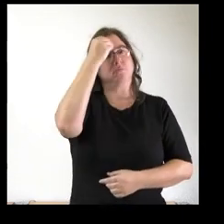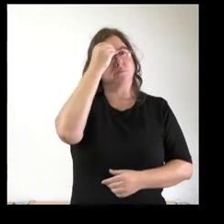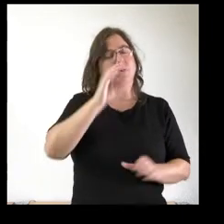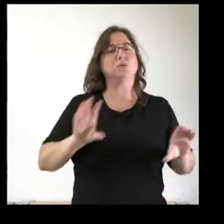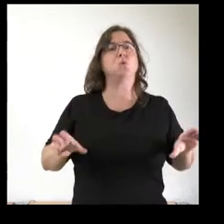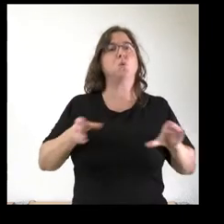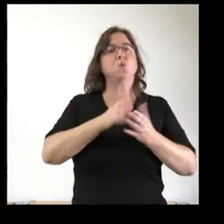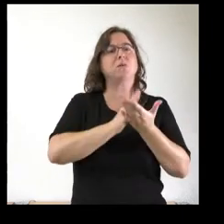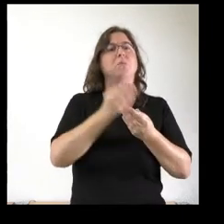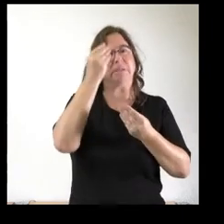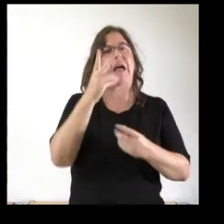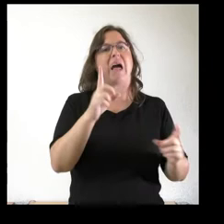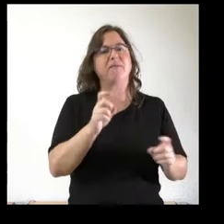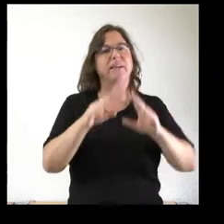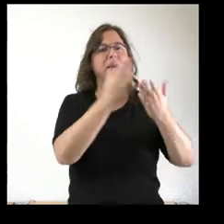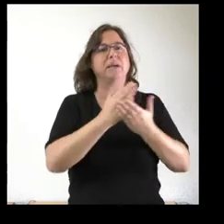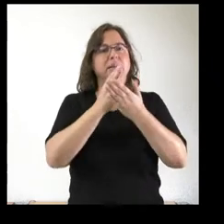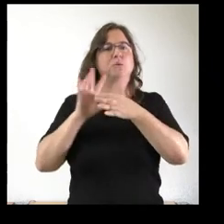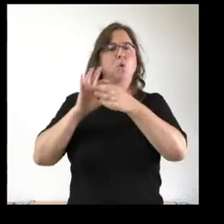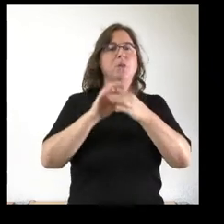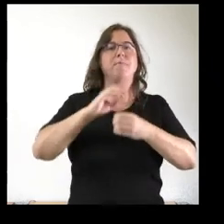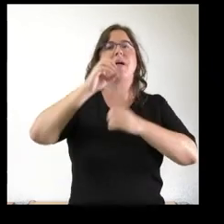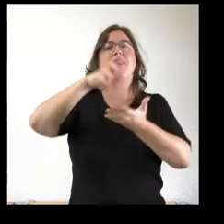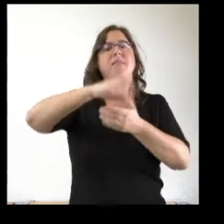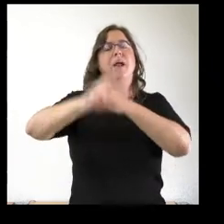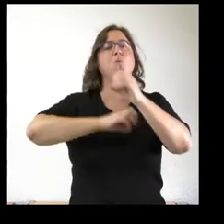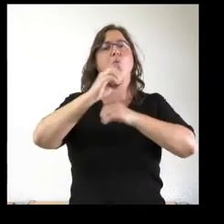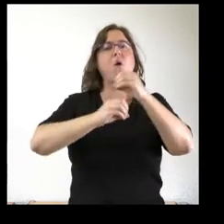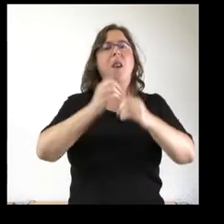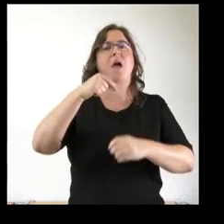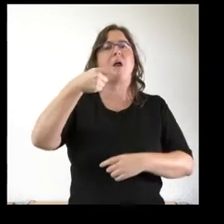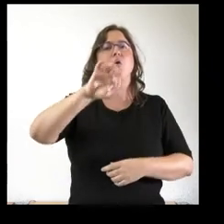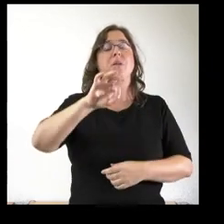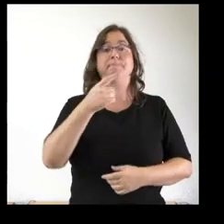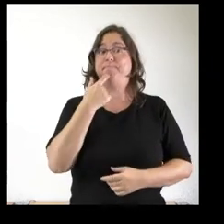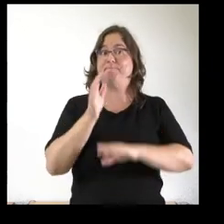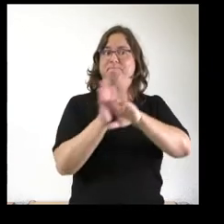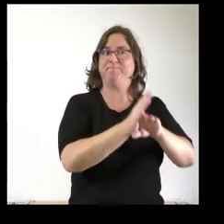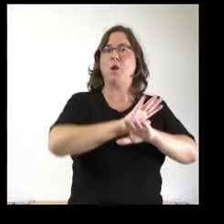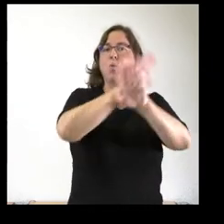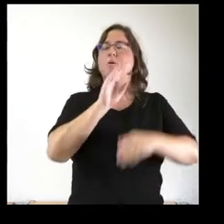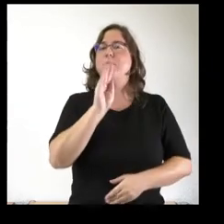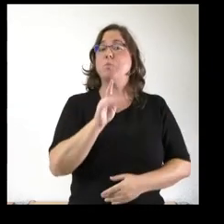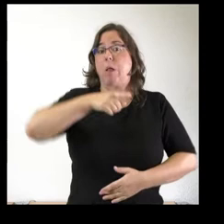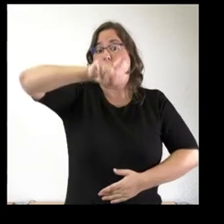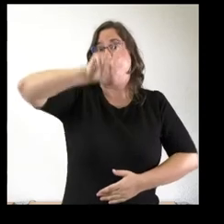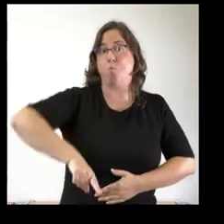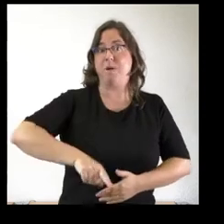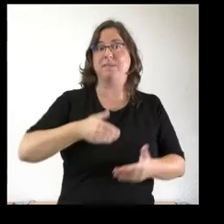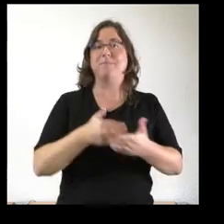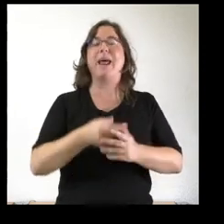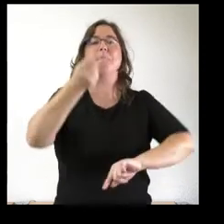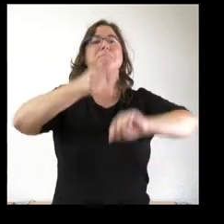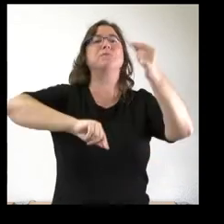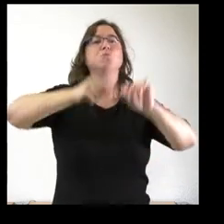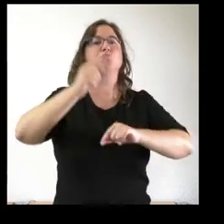ese estudio. Y, por último, quería preguntarles, falta un mes para que se cumpla el plazo estatutario para que llegue a las Cortes los